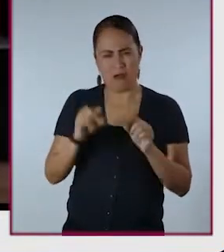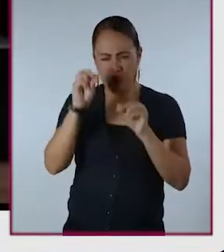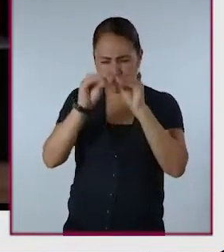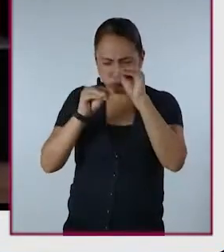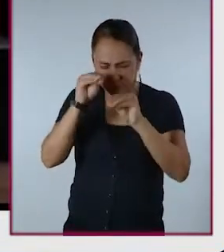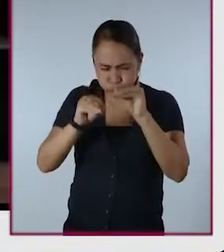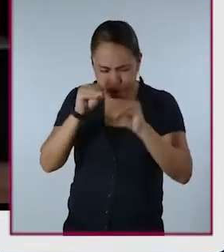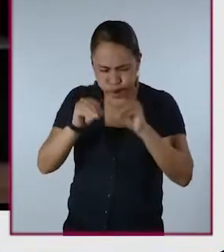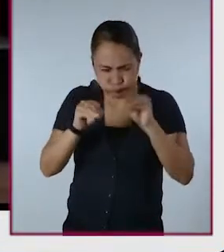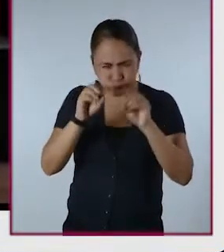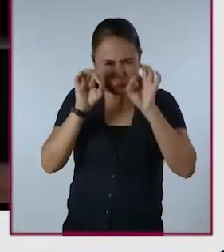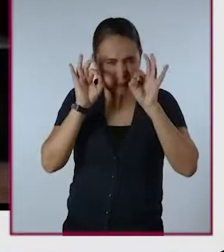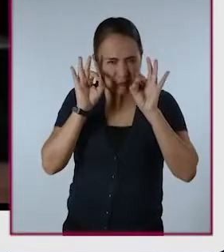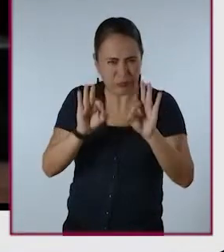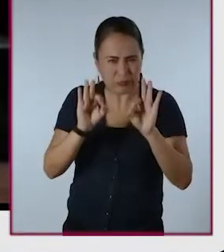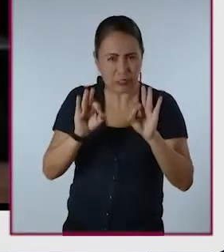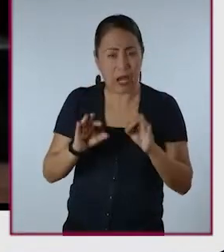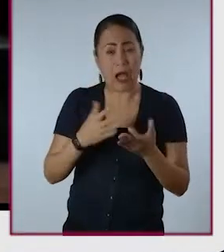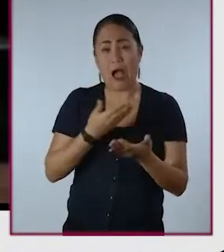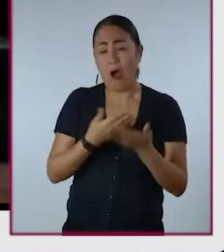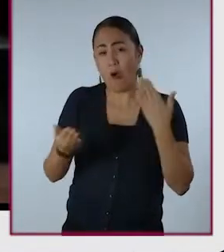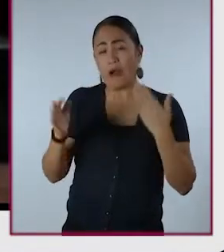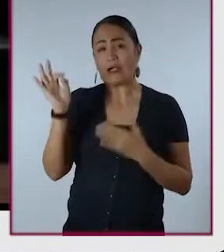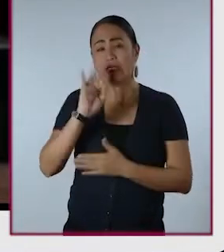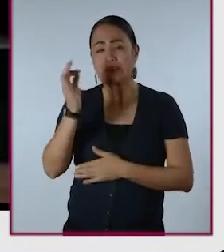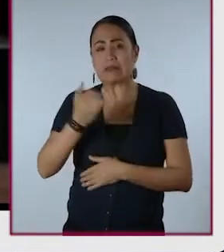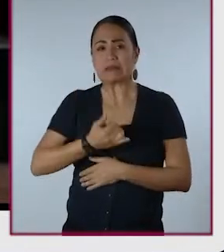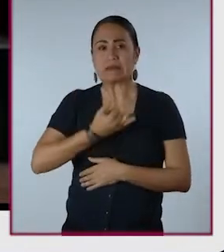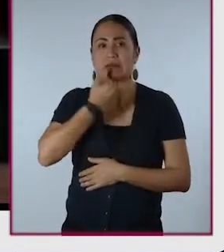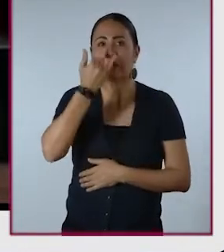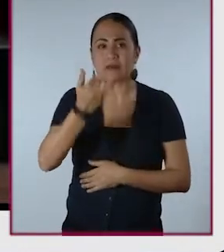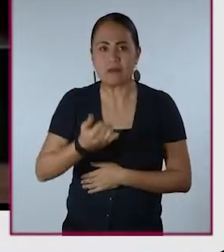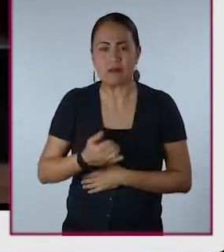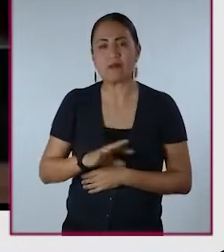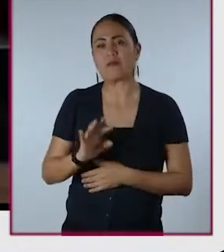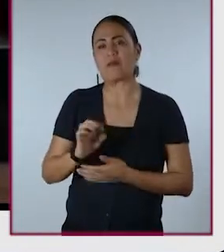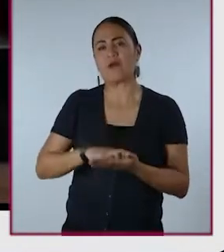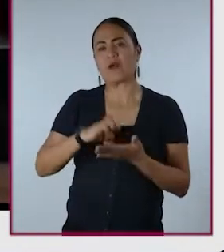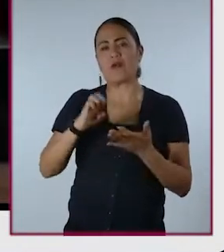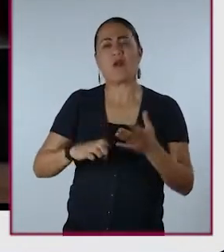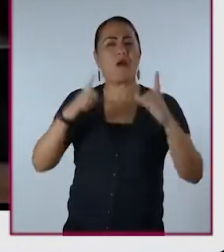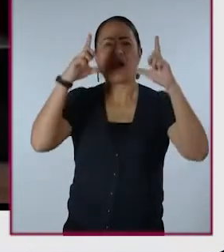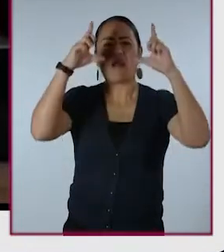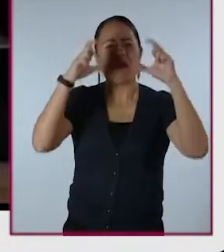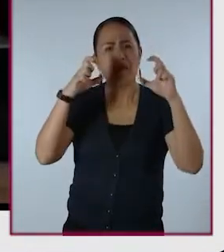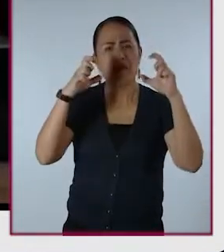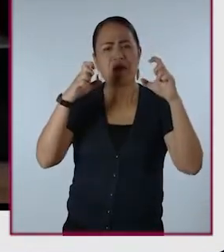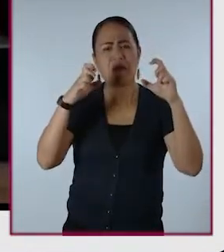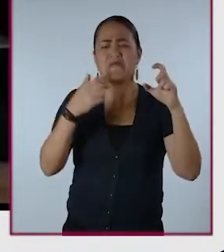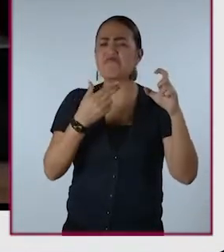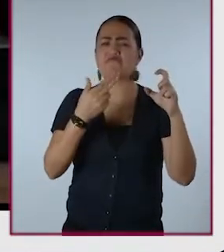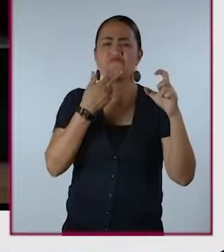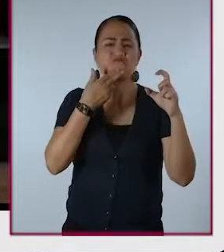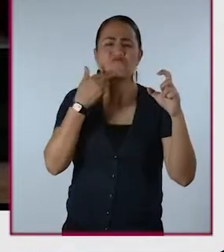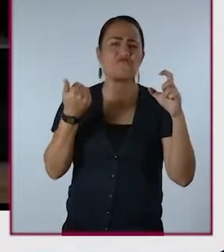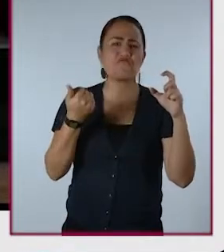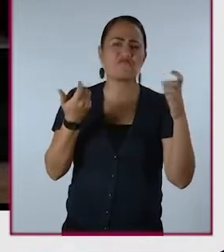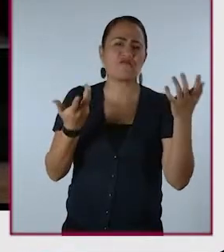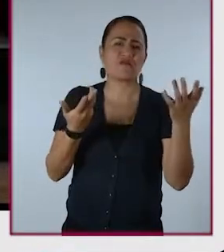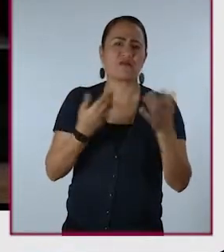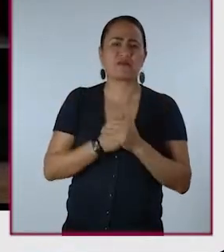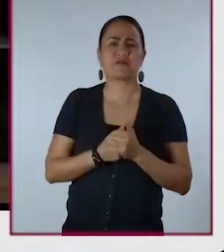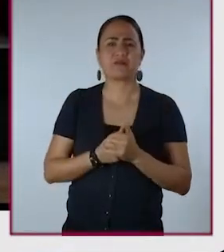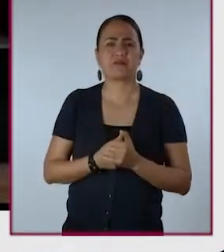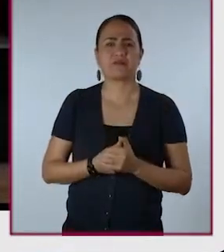Si movemos algo, que ahora es tan fácil porque tenemos una cámara que no la usamos toda.